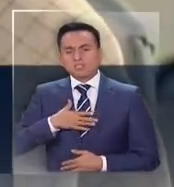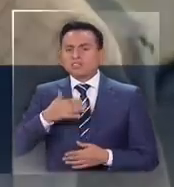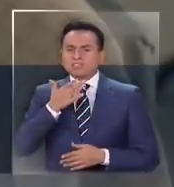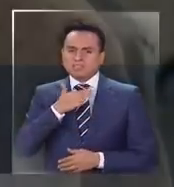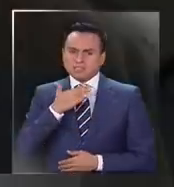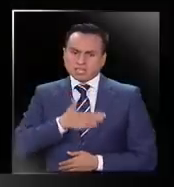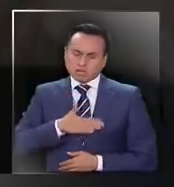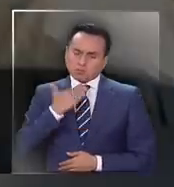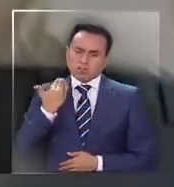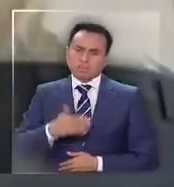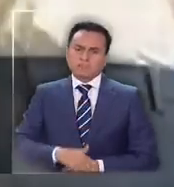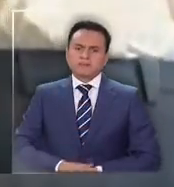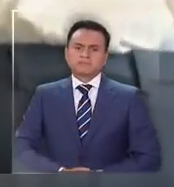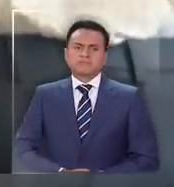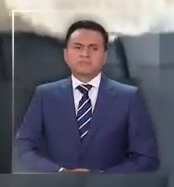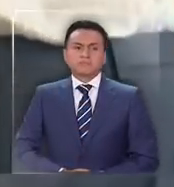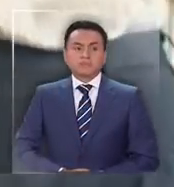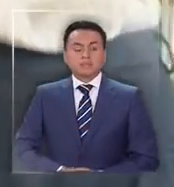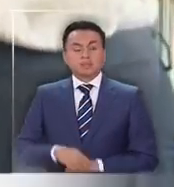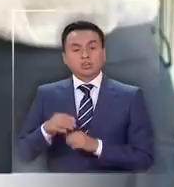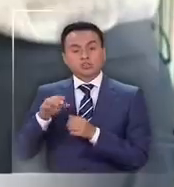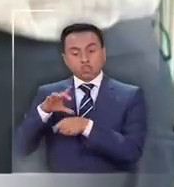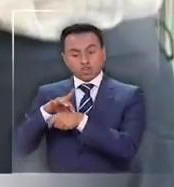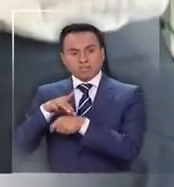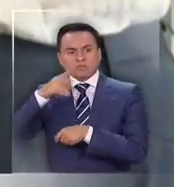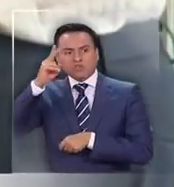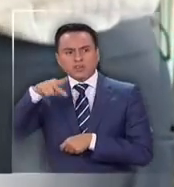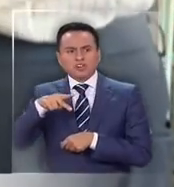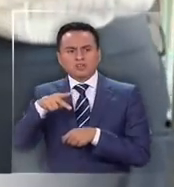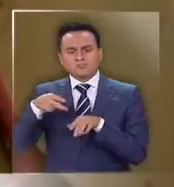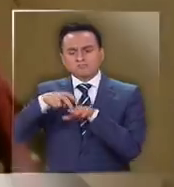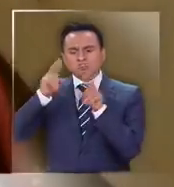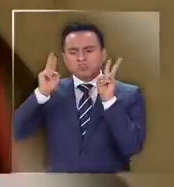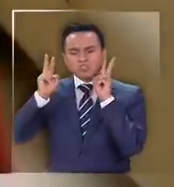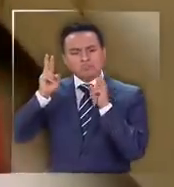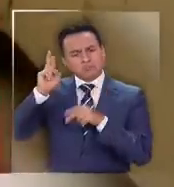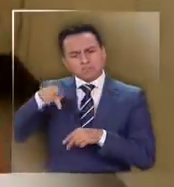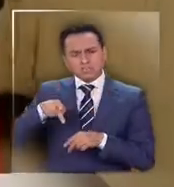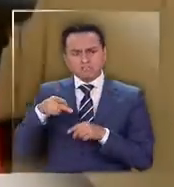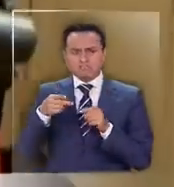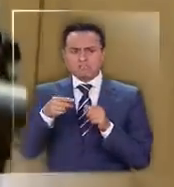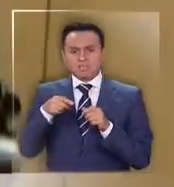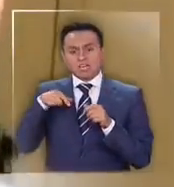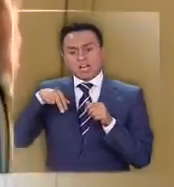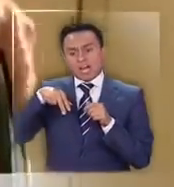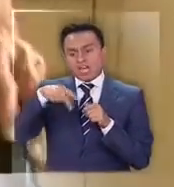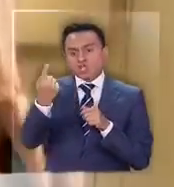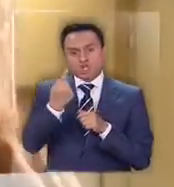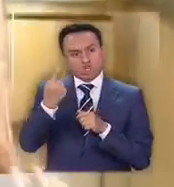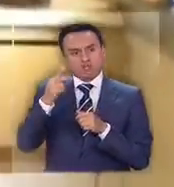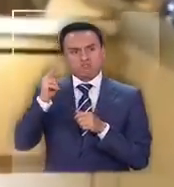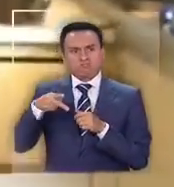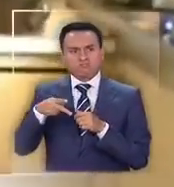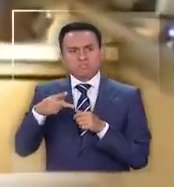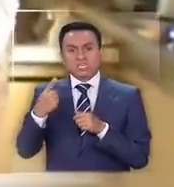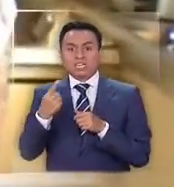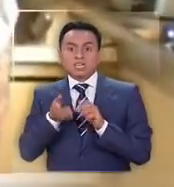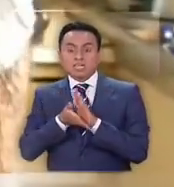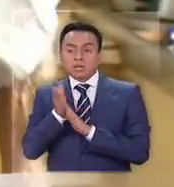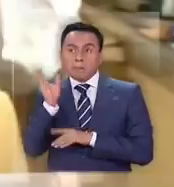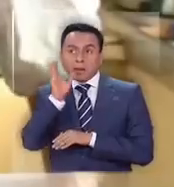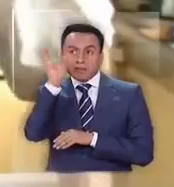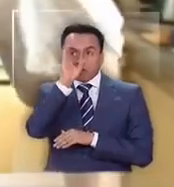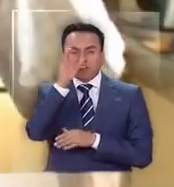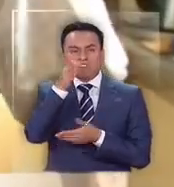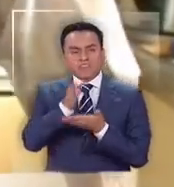to die. Los doctores le prohibieron usar el transporte público, incluso cruzar las calles solo, y si quiere salir a dar un